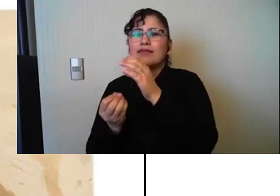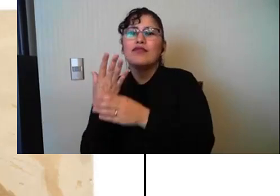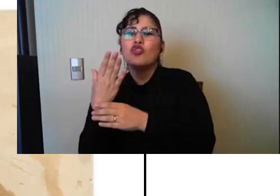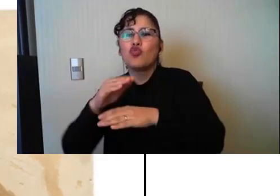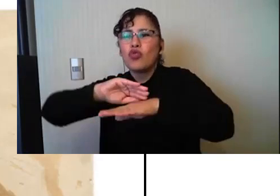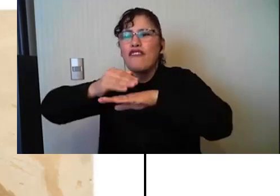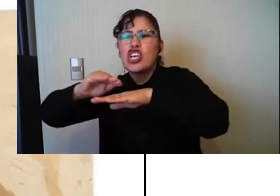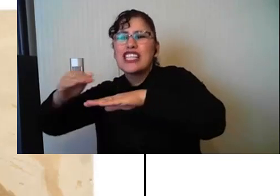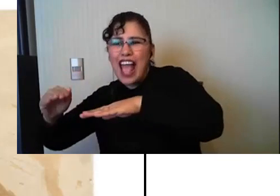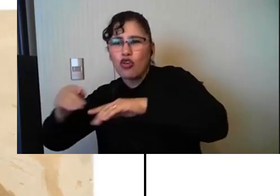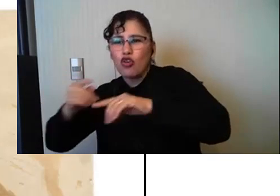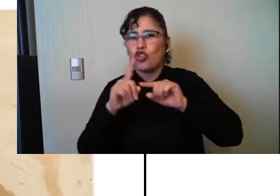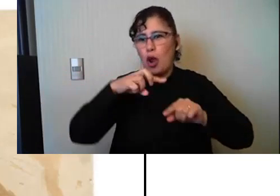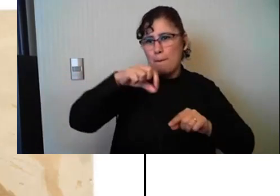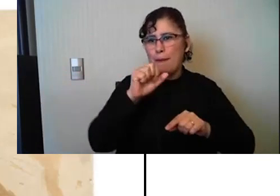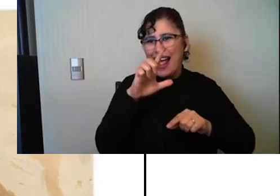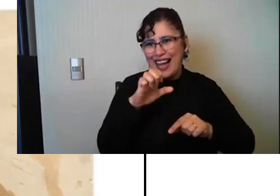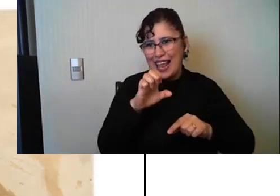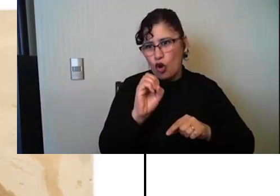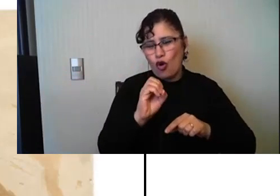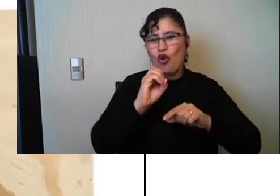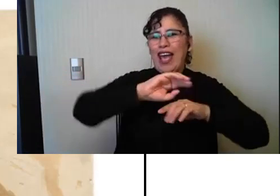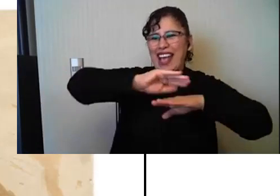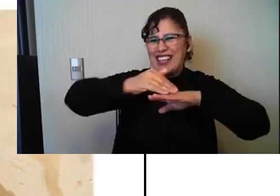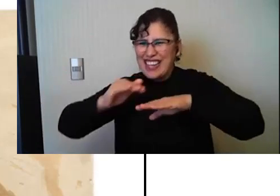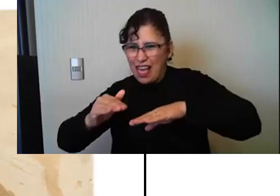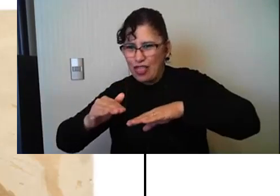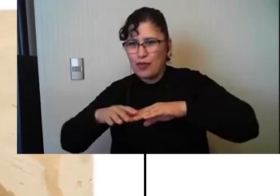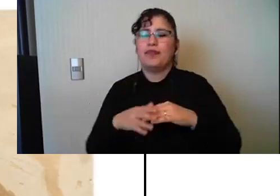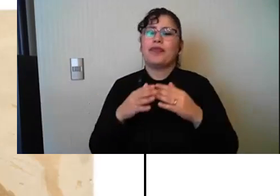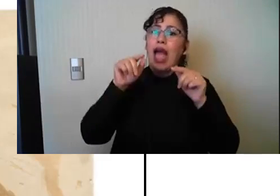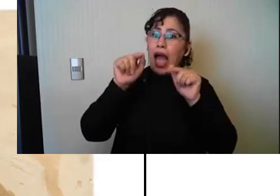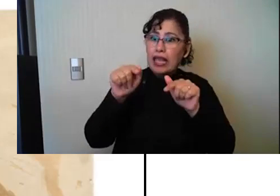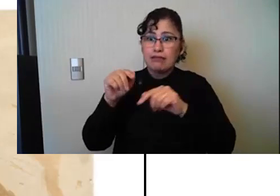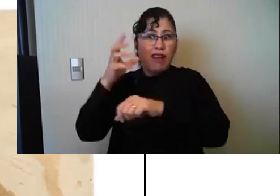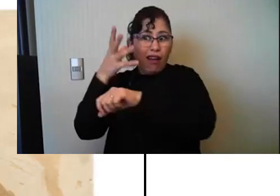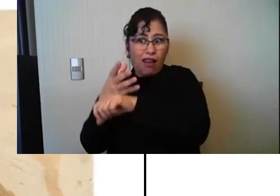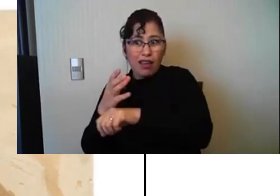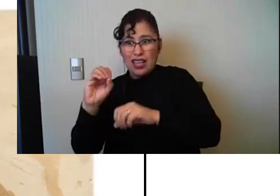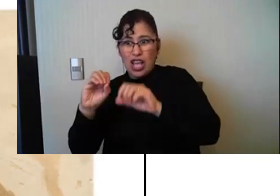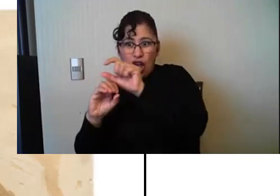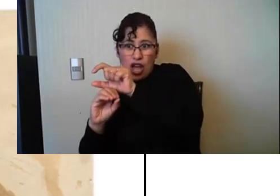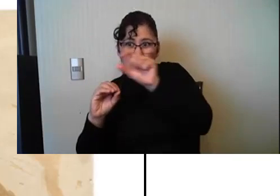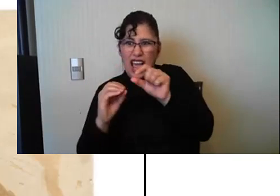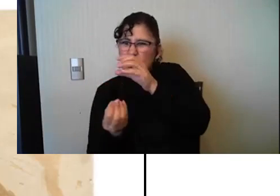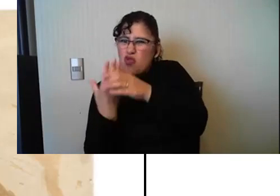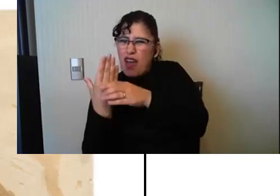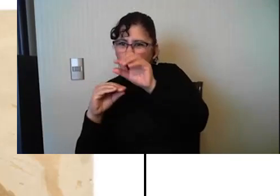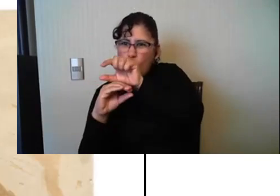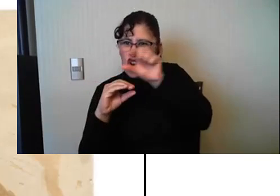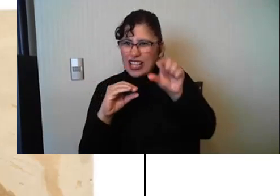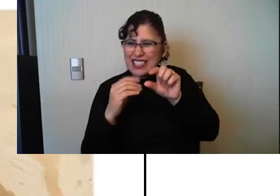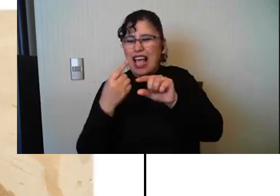Por tanto, también habrá corteza asociada, arquicorteza. O sea, hay neocorteza,